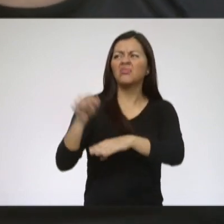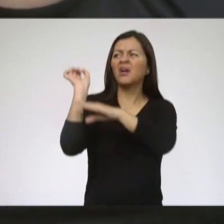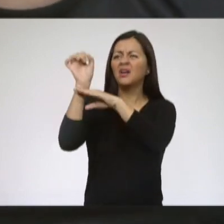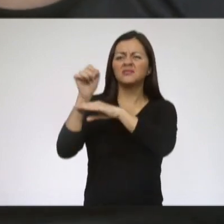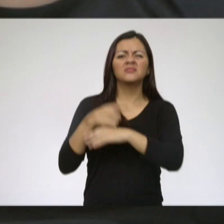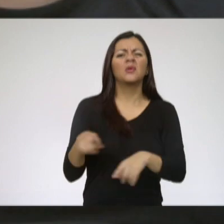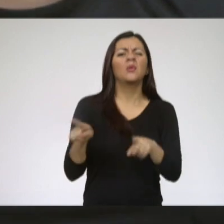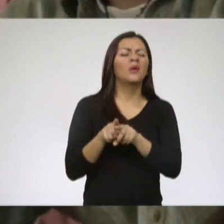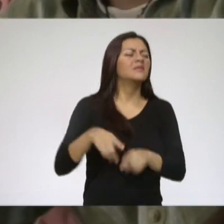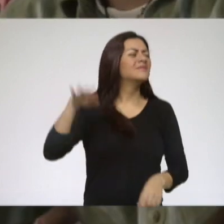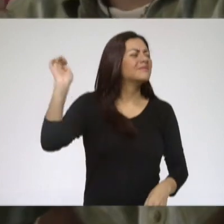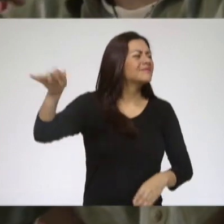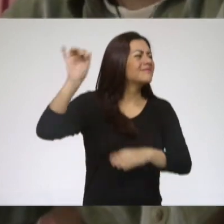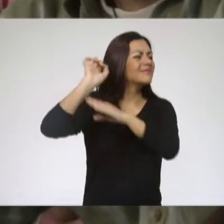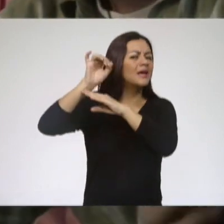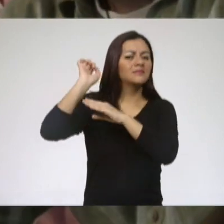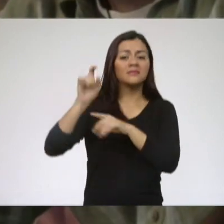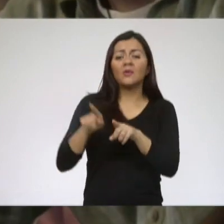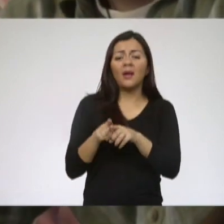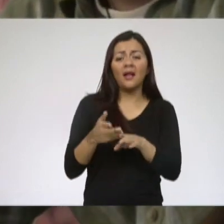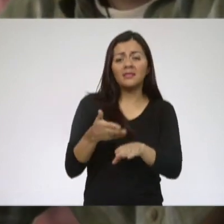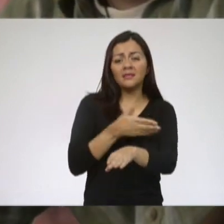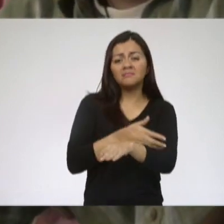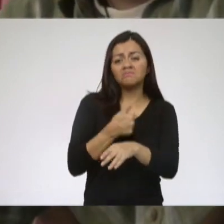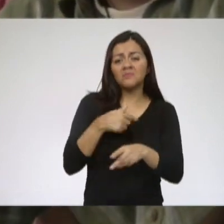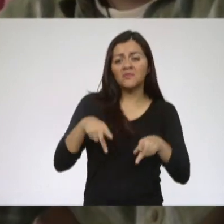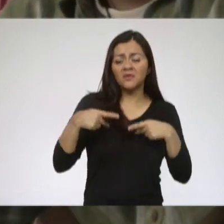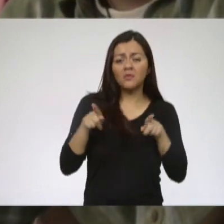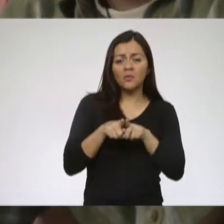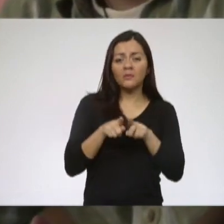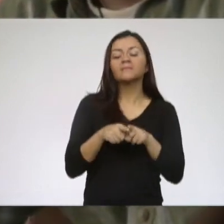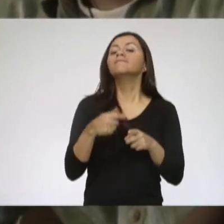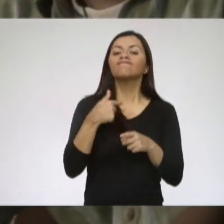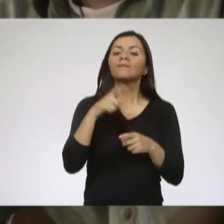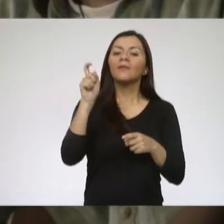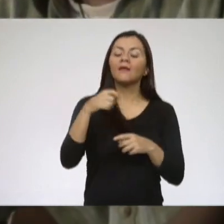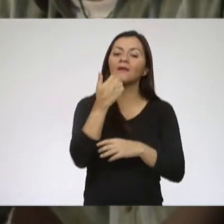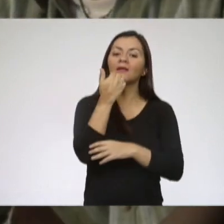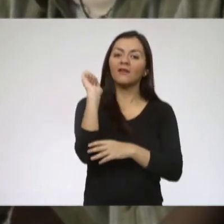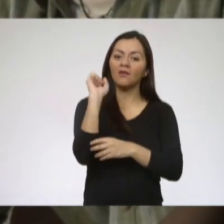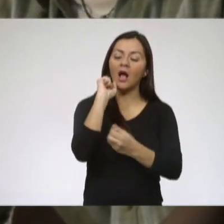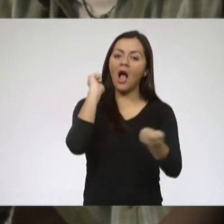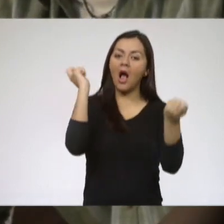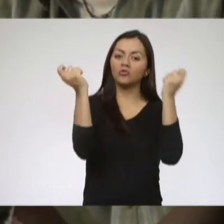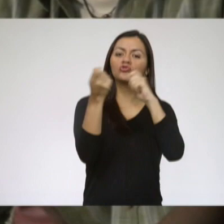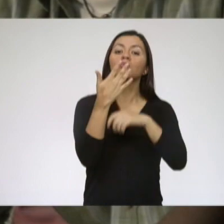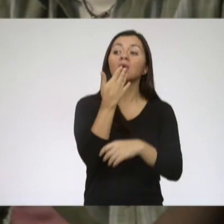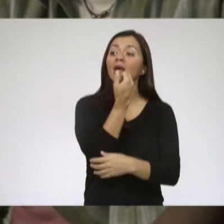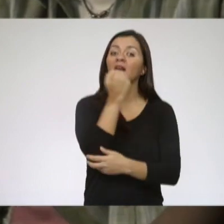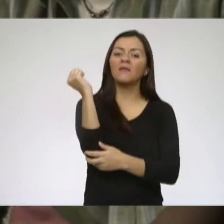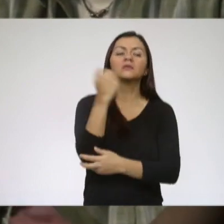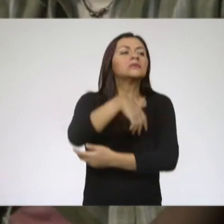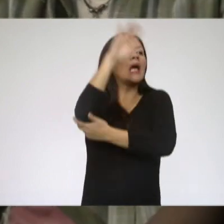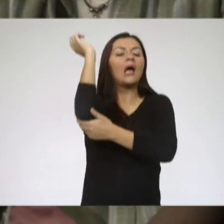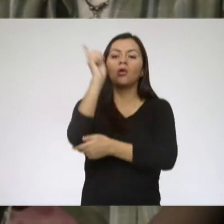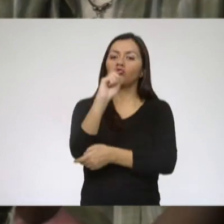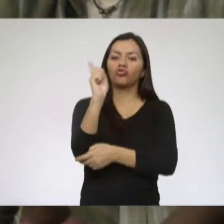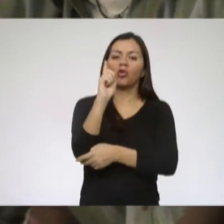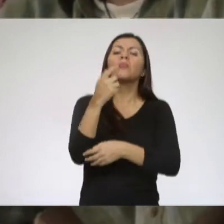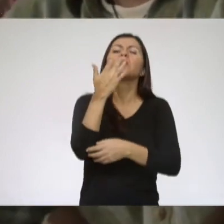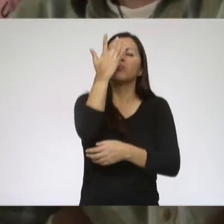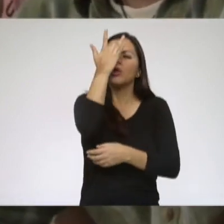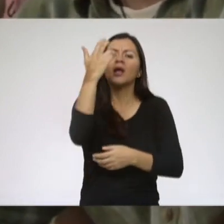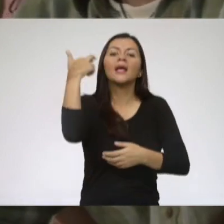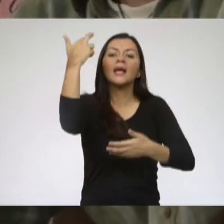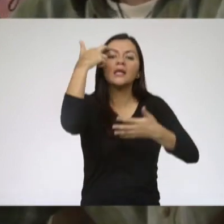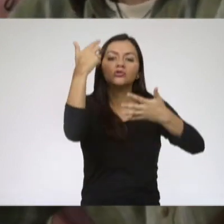era como hablar con la pared. Tenemos que llegar a convertirnos en rebeldes con causa, o sea, con fundamento para poder defendernos,